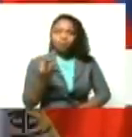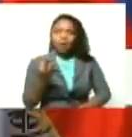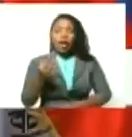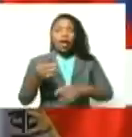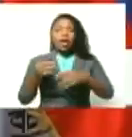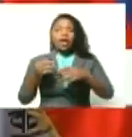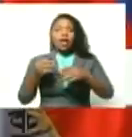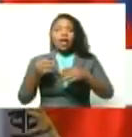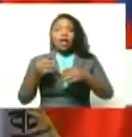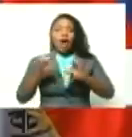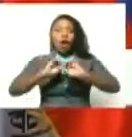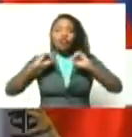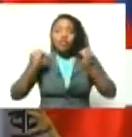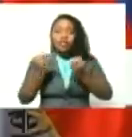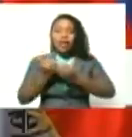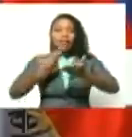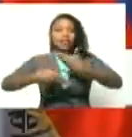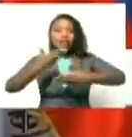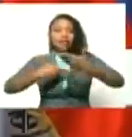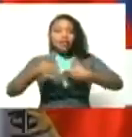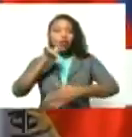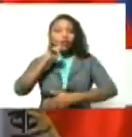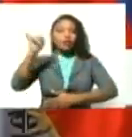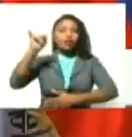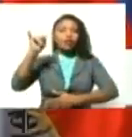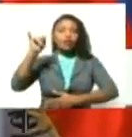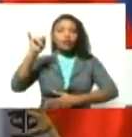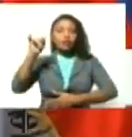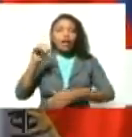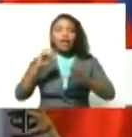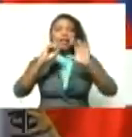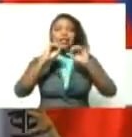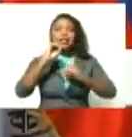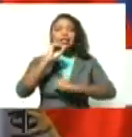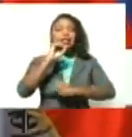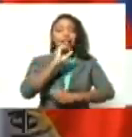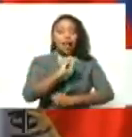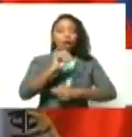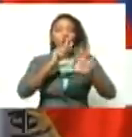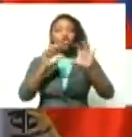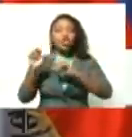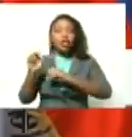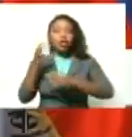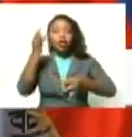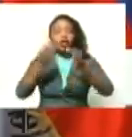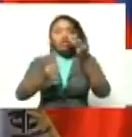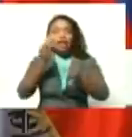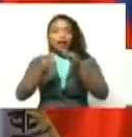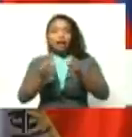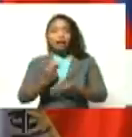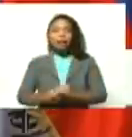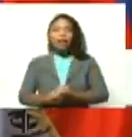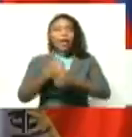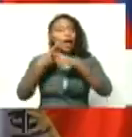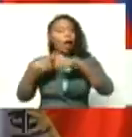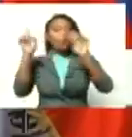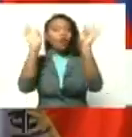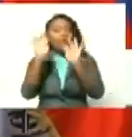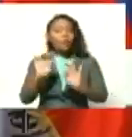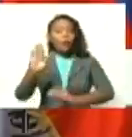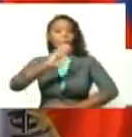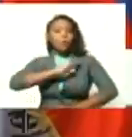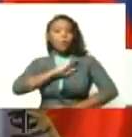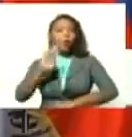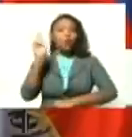de servicios denunciadas a través del 0800 Fisca y también pues por las otras vías que las propias